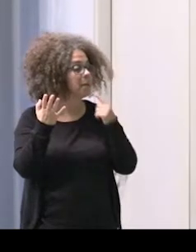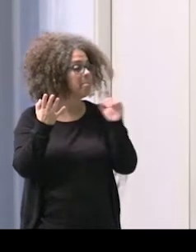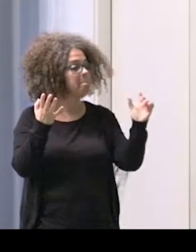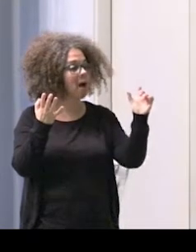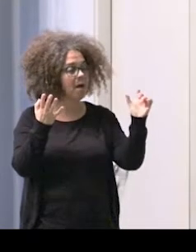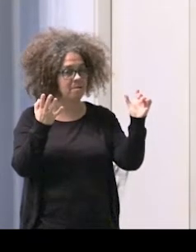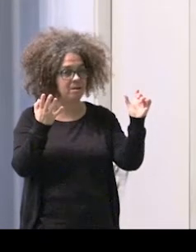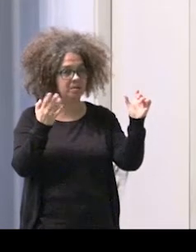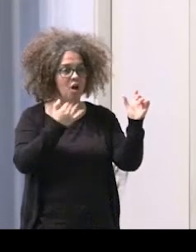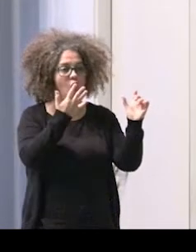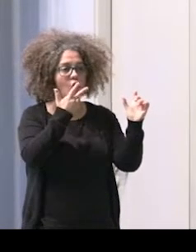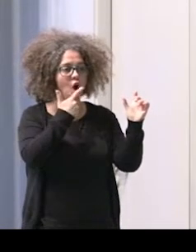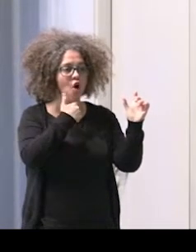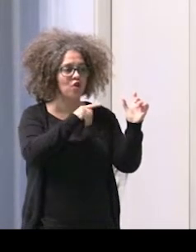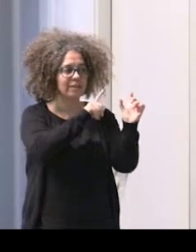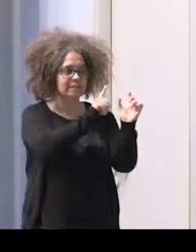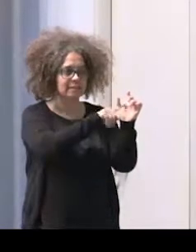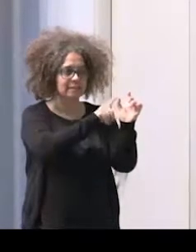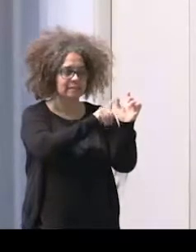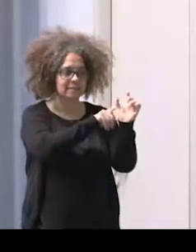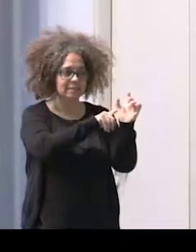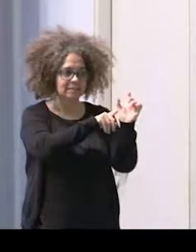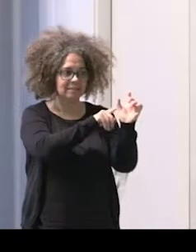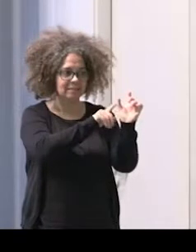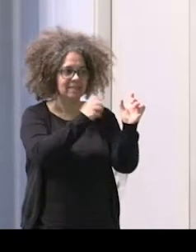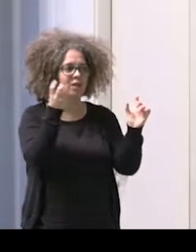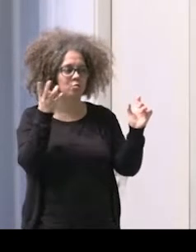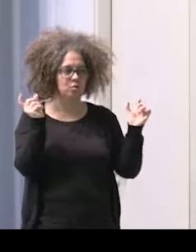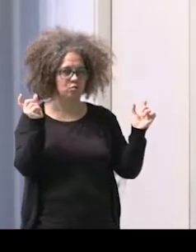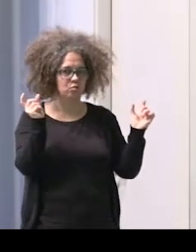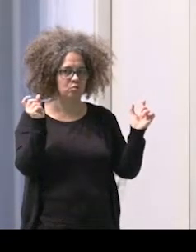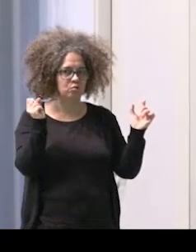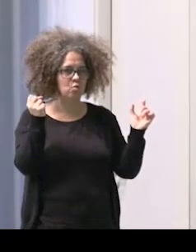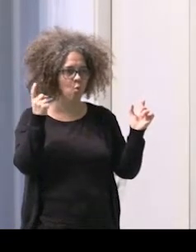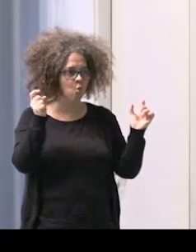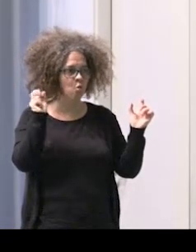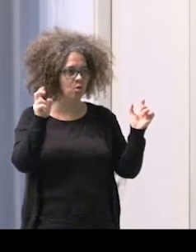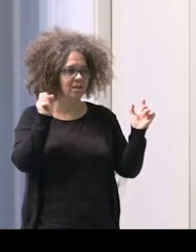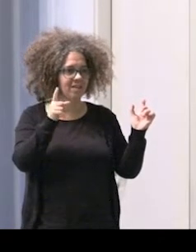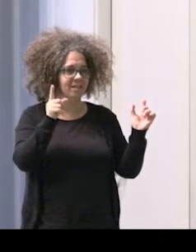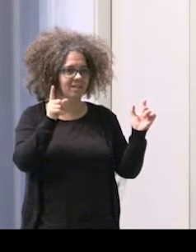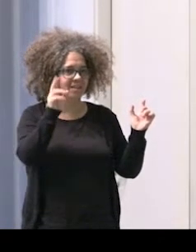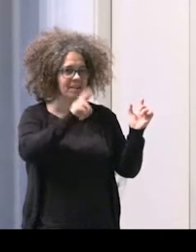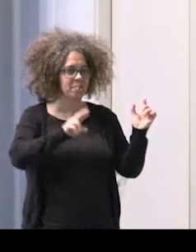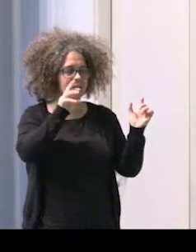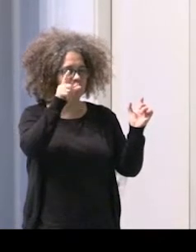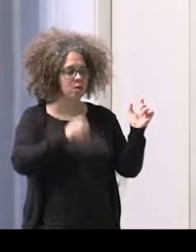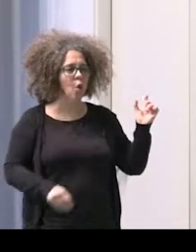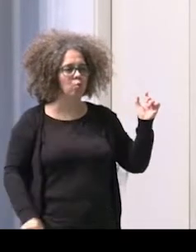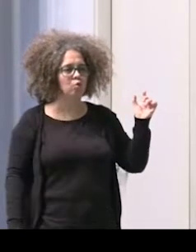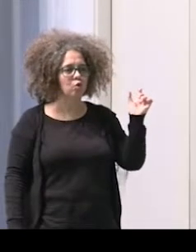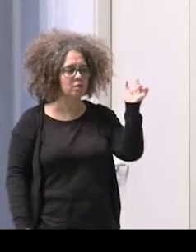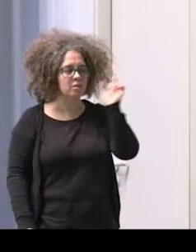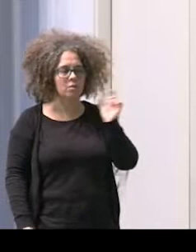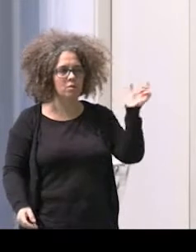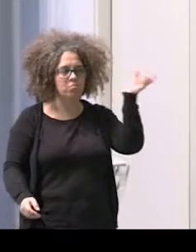o sea, identificando colores por el oído contrario. La tarea es repitan los números que oyen. Ahora imaginen que